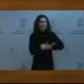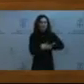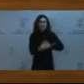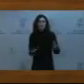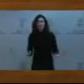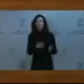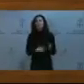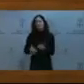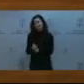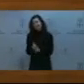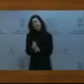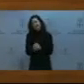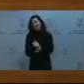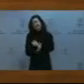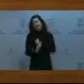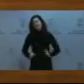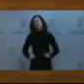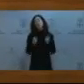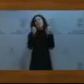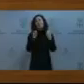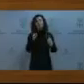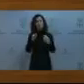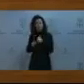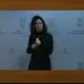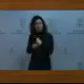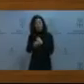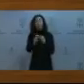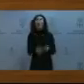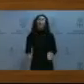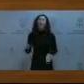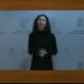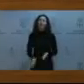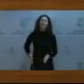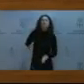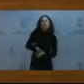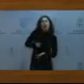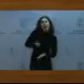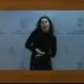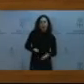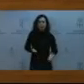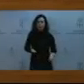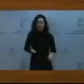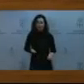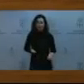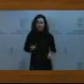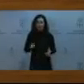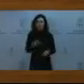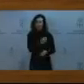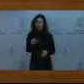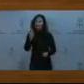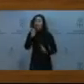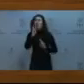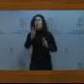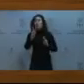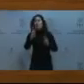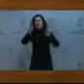las autopistas, que los ciudadanos volverán a pagar con dinero público, y también esta semana pudimos ver en grandes titulares en este sentido, que por